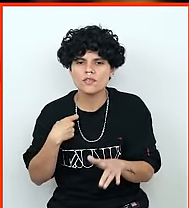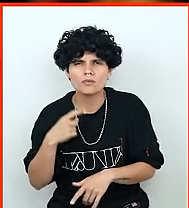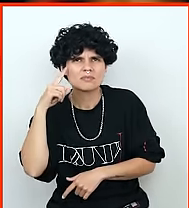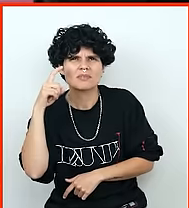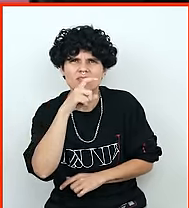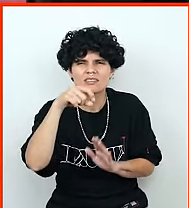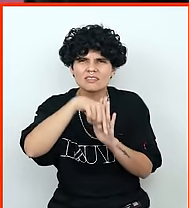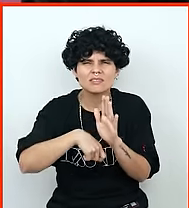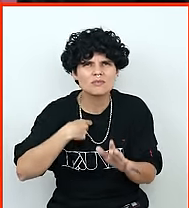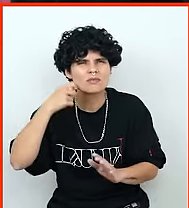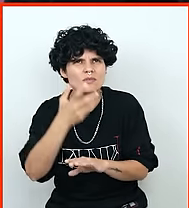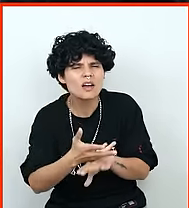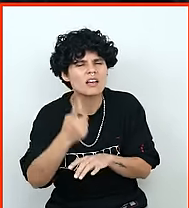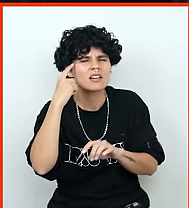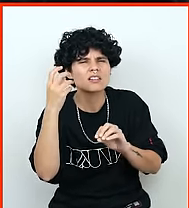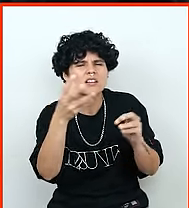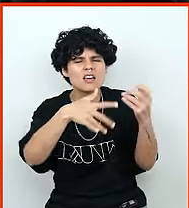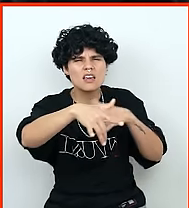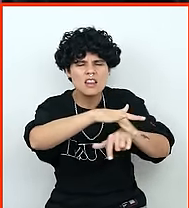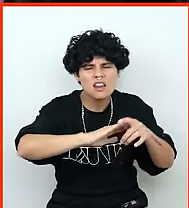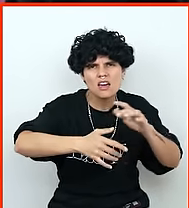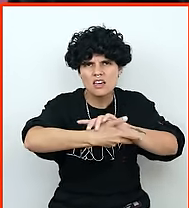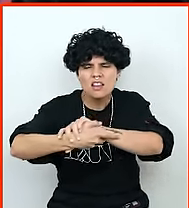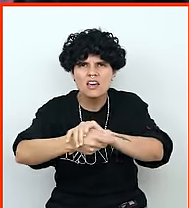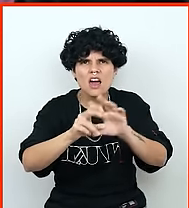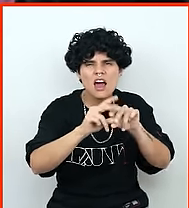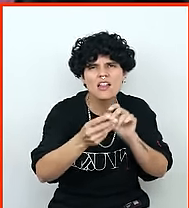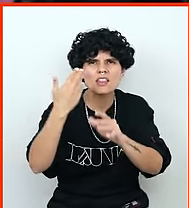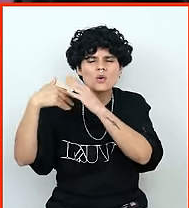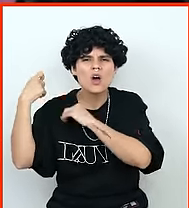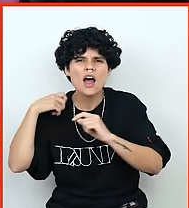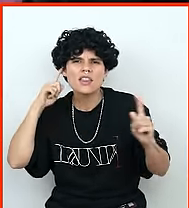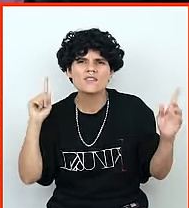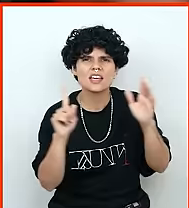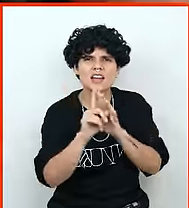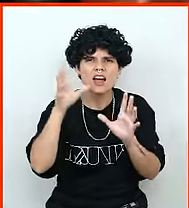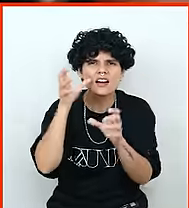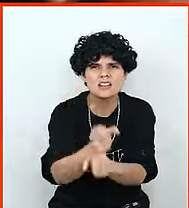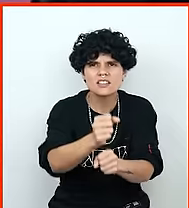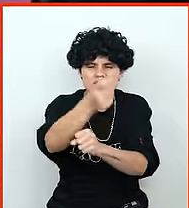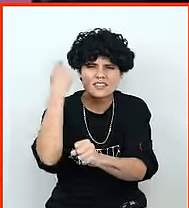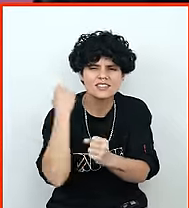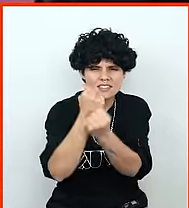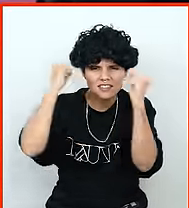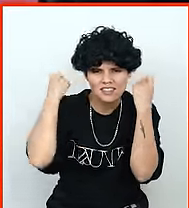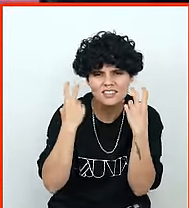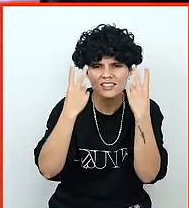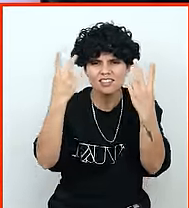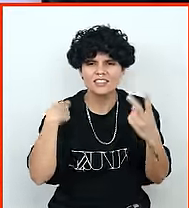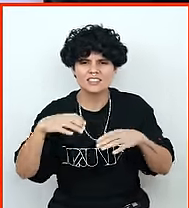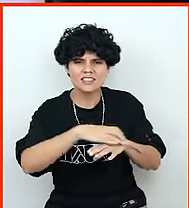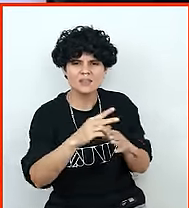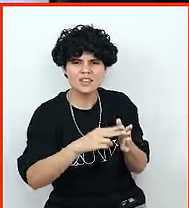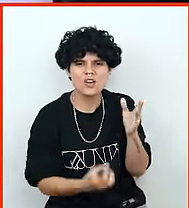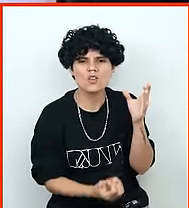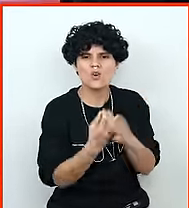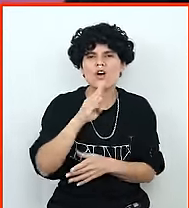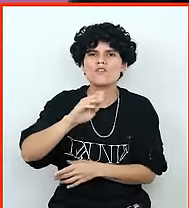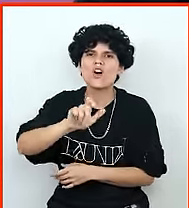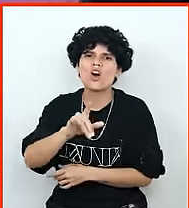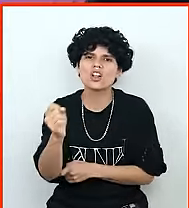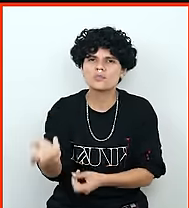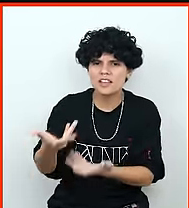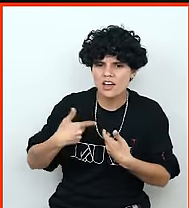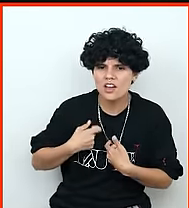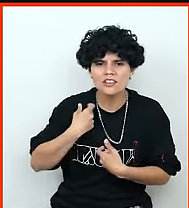producción, lo voy a complejizar hablando de weás conspirativas antiguas como los que venían y tomaban la pastilla. Tengo unas zapatillas nuevas que me regalaron los